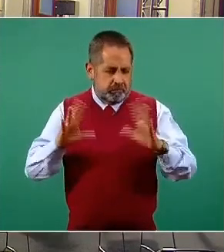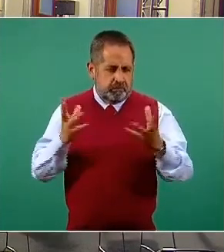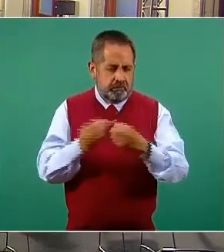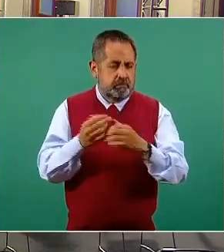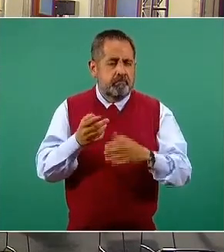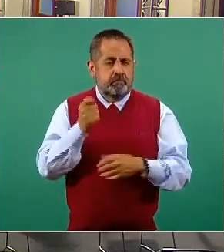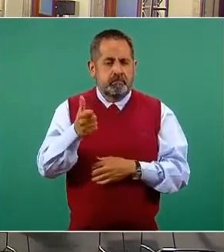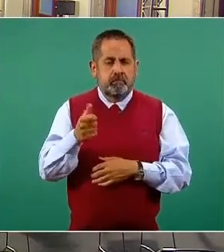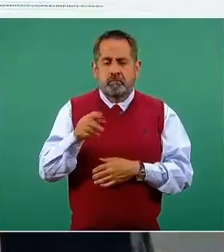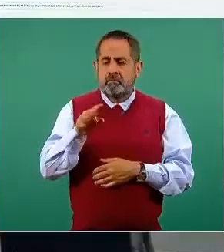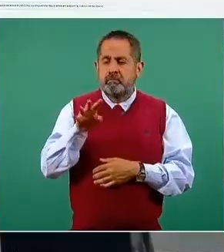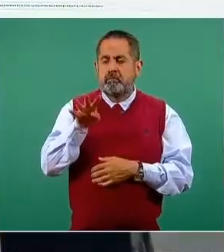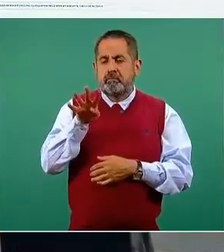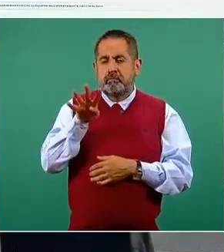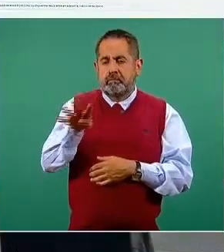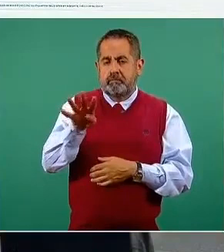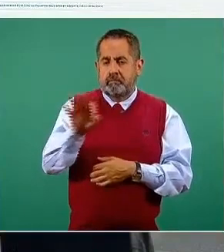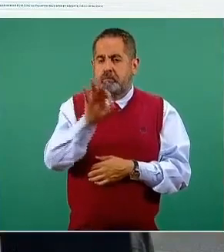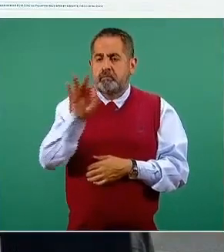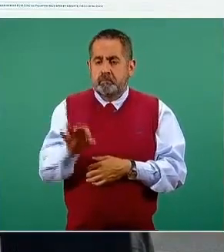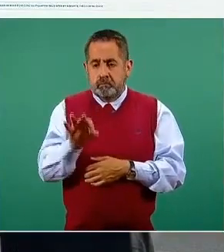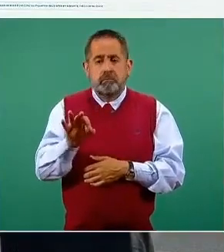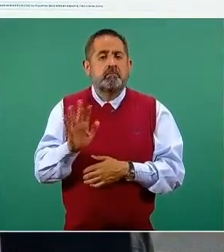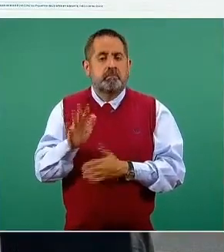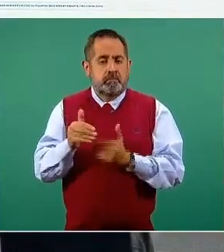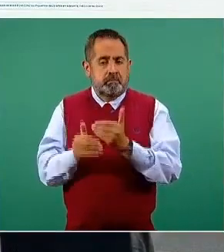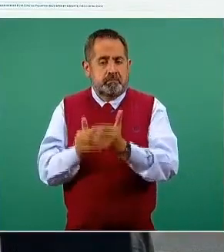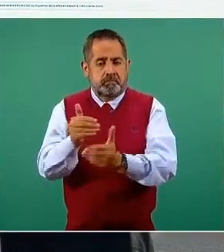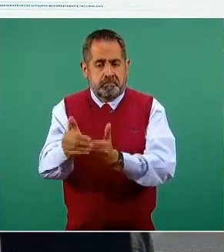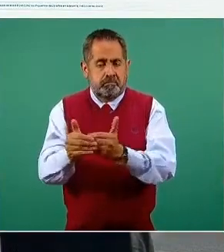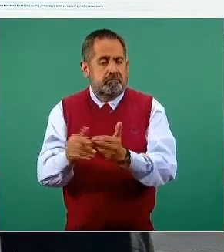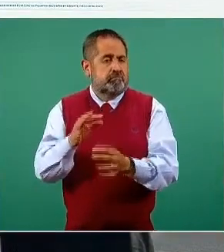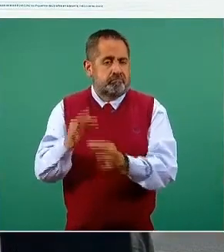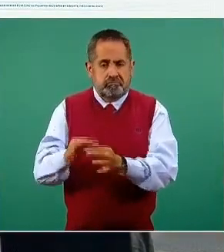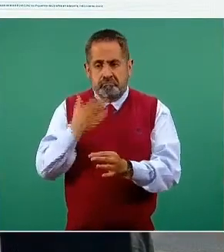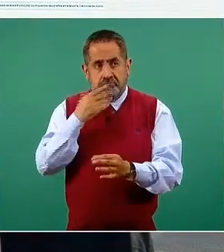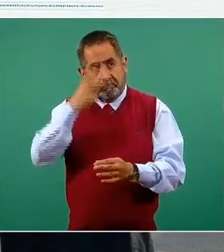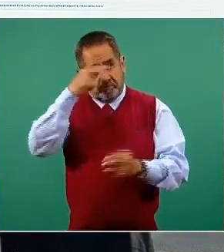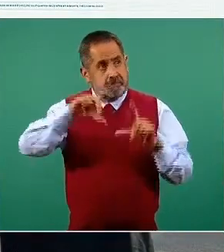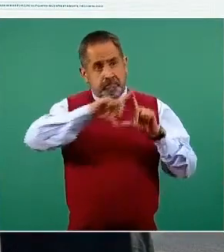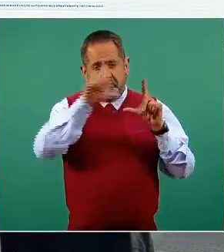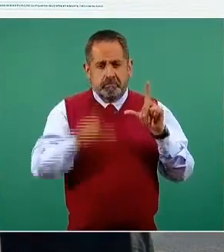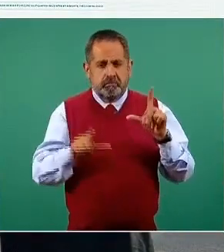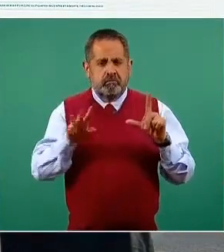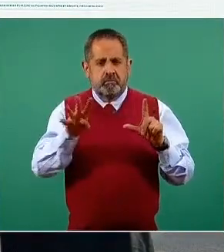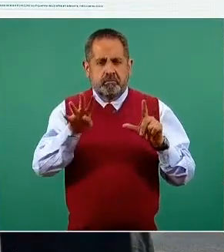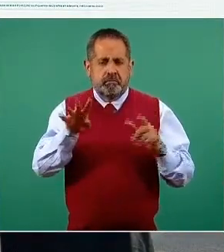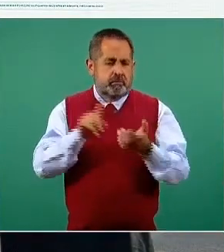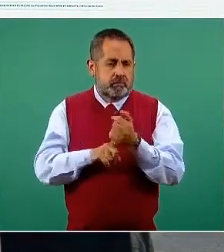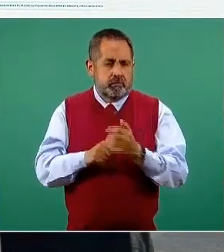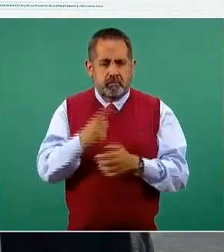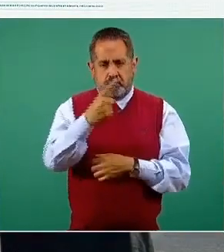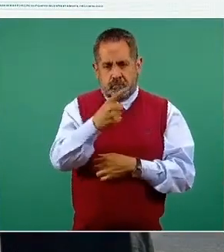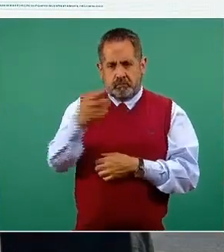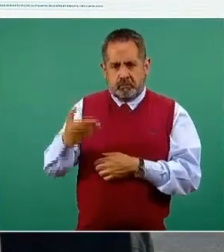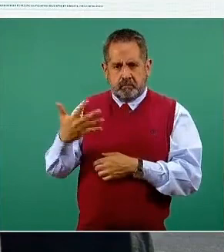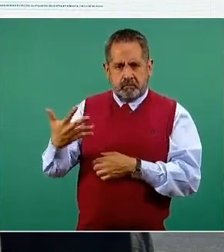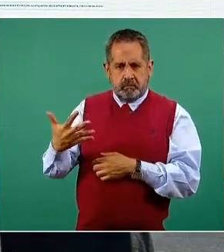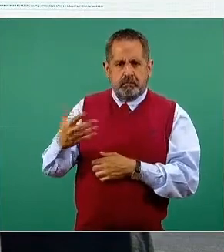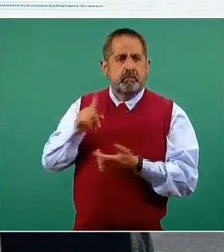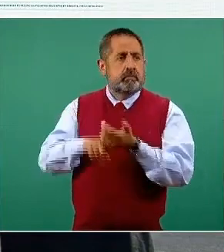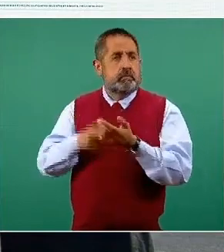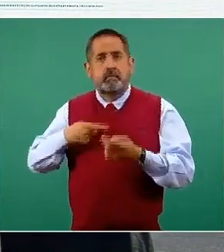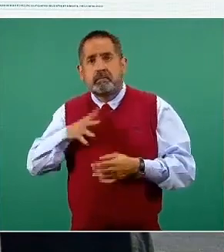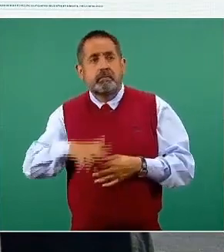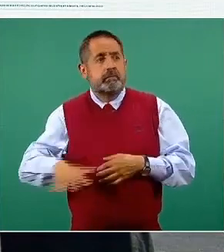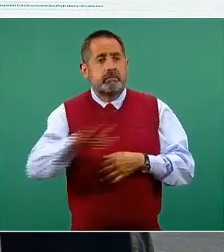generales, 19% es el avance del programa de vacunación en México. Casi la quinta parte de la población que se va